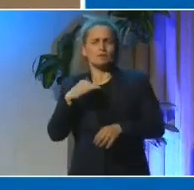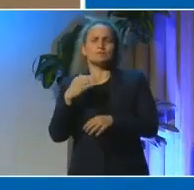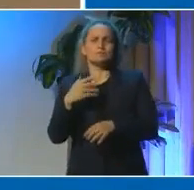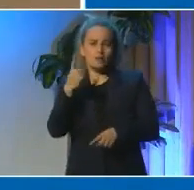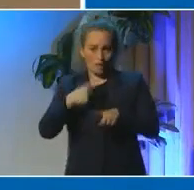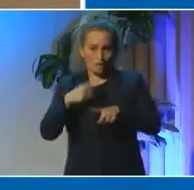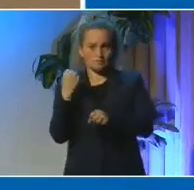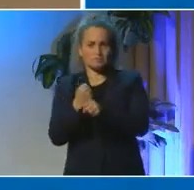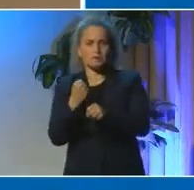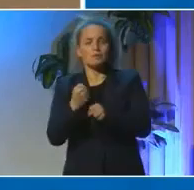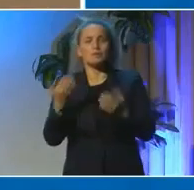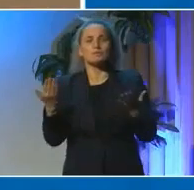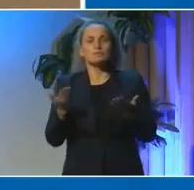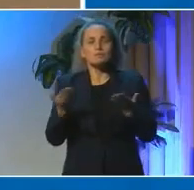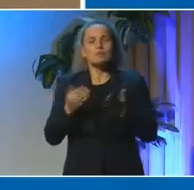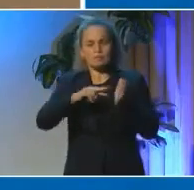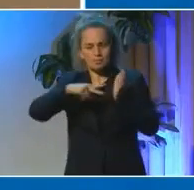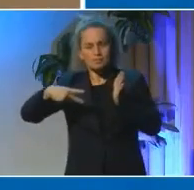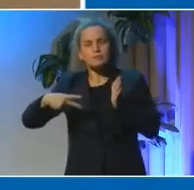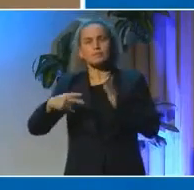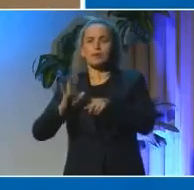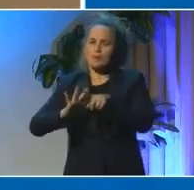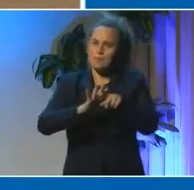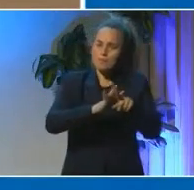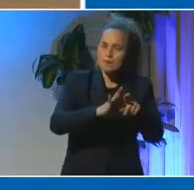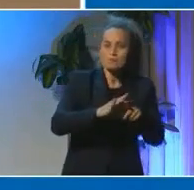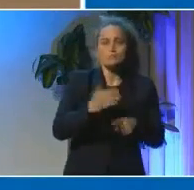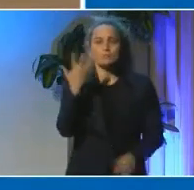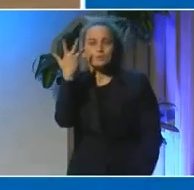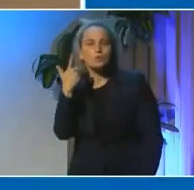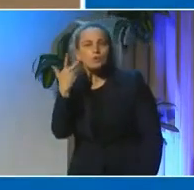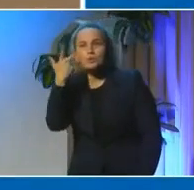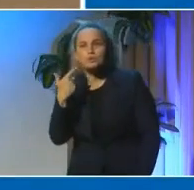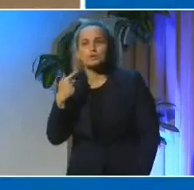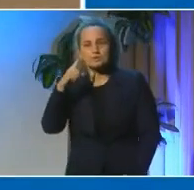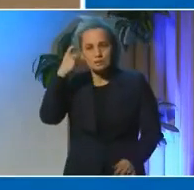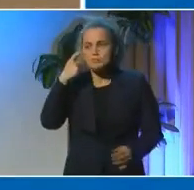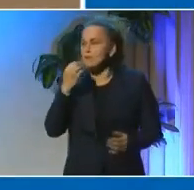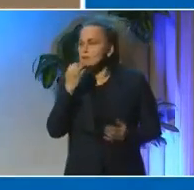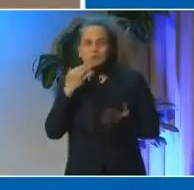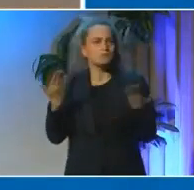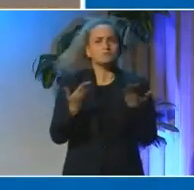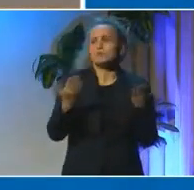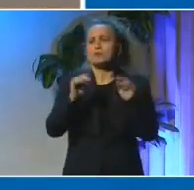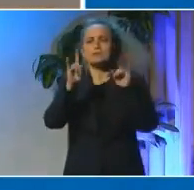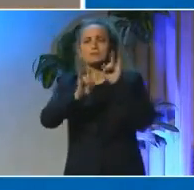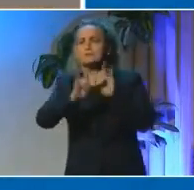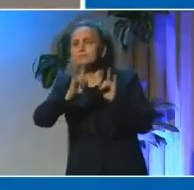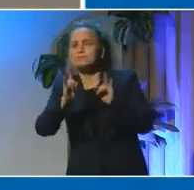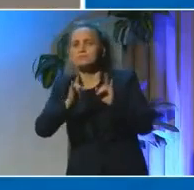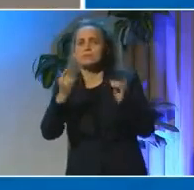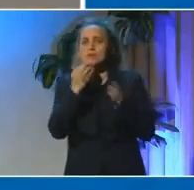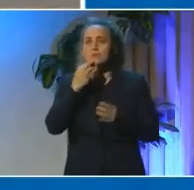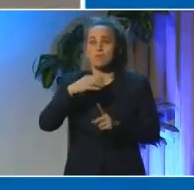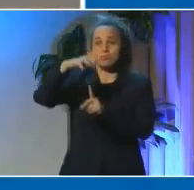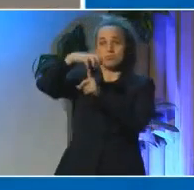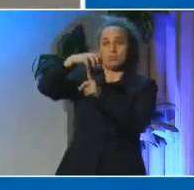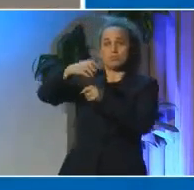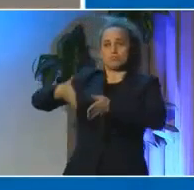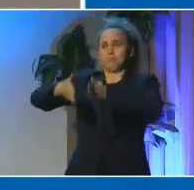en eh en tecnología y vivíamos el reto de todo el mundo quiere estar conectado pero nadie quiere tener la torre